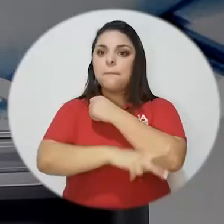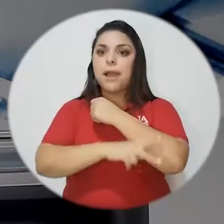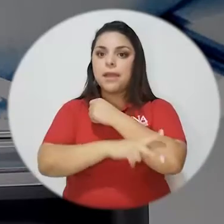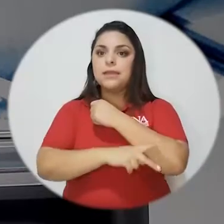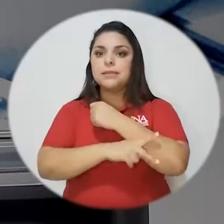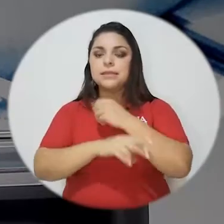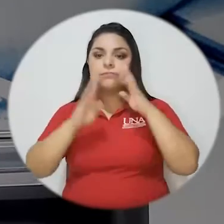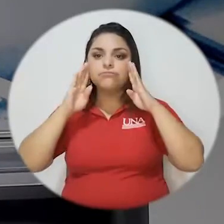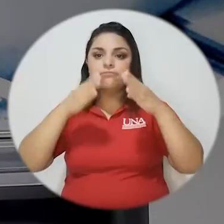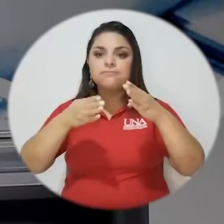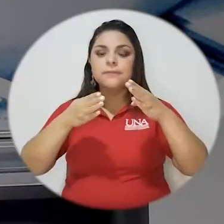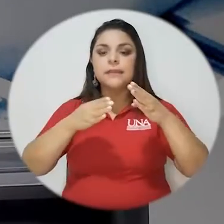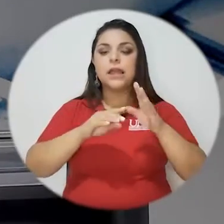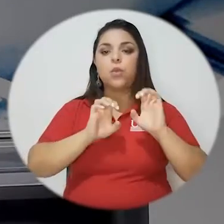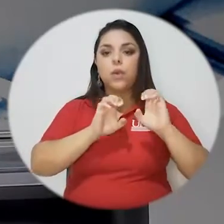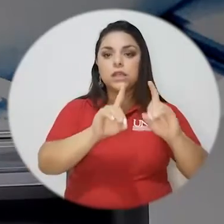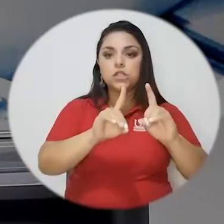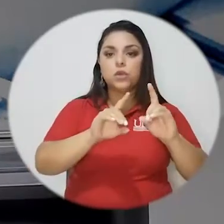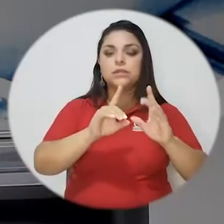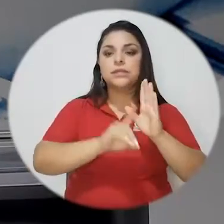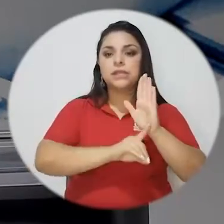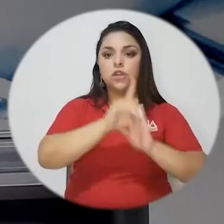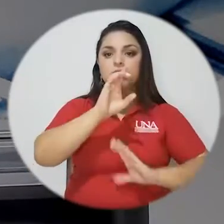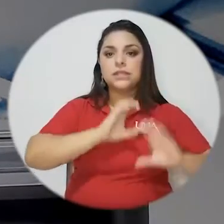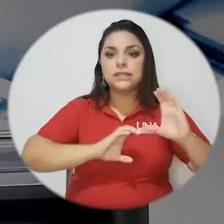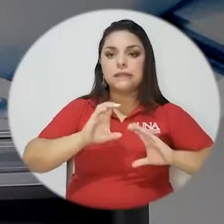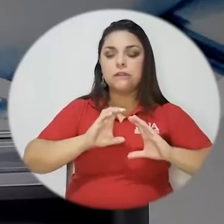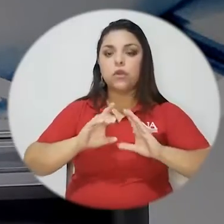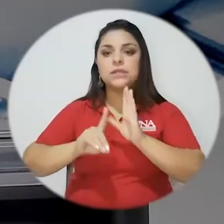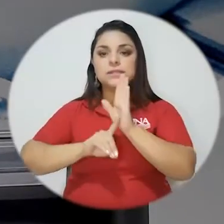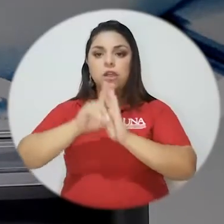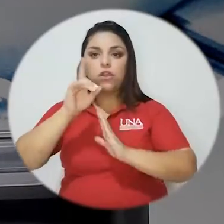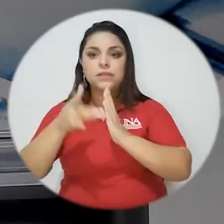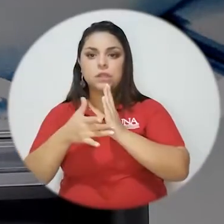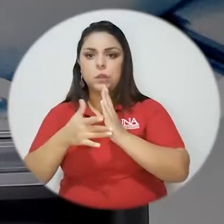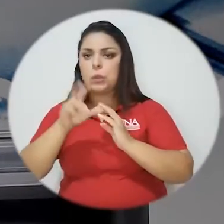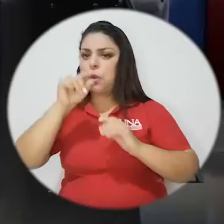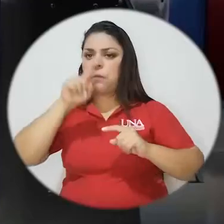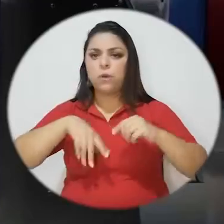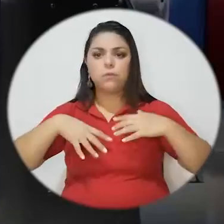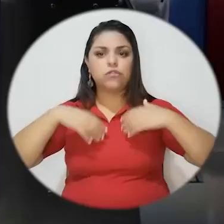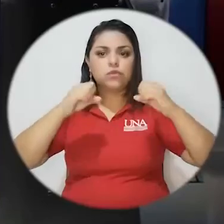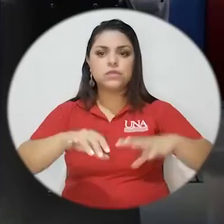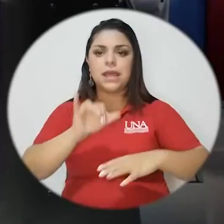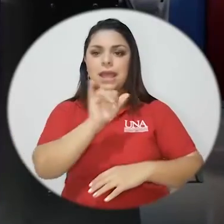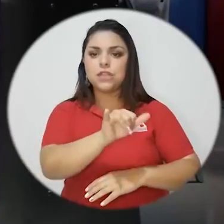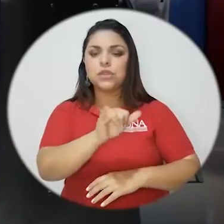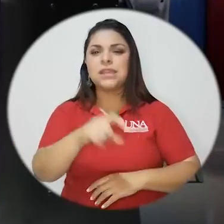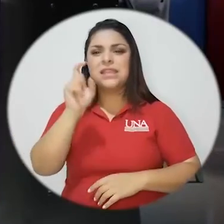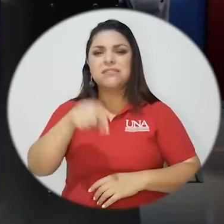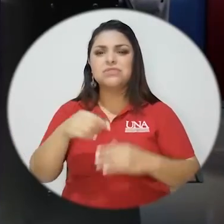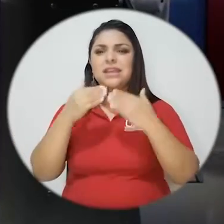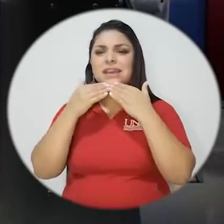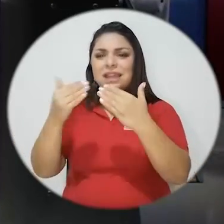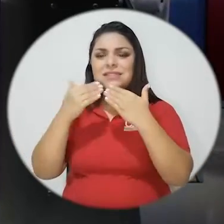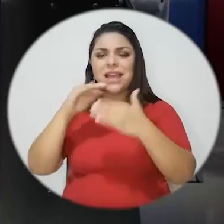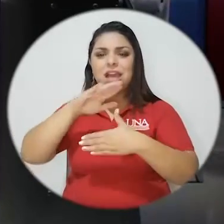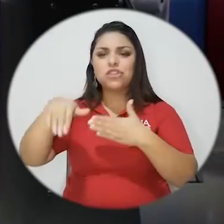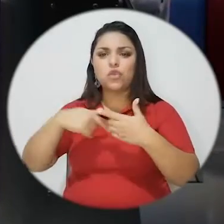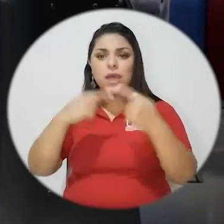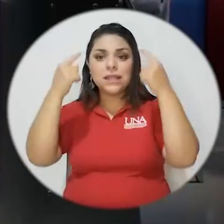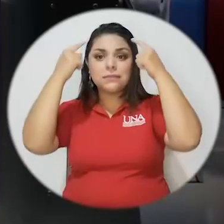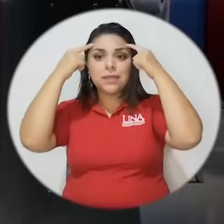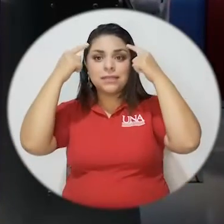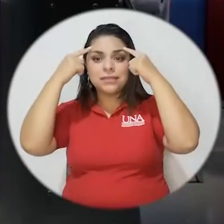educación, al desarrollo científico, al desarrollo tecnológico, y no podemos renunciar a eso. No, y tenemos que agradecer a todas esas